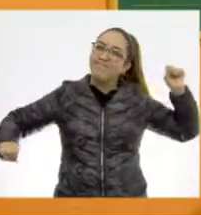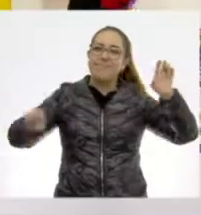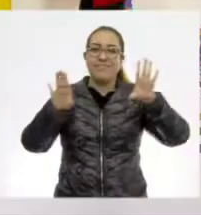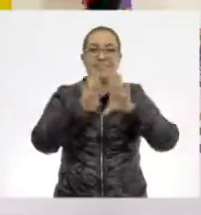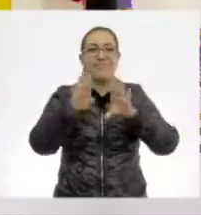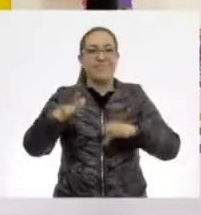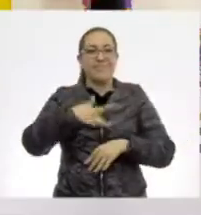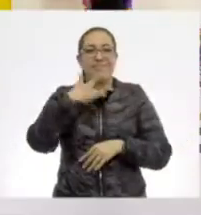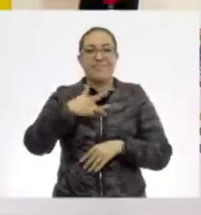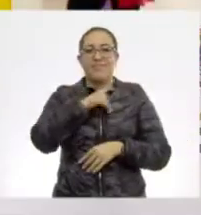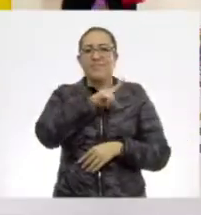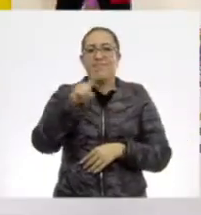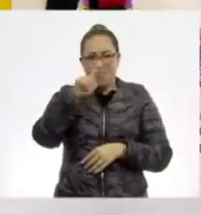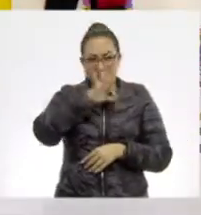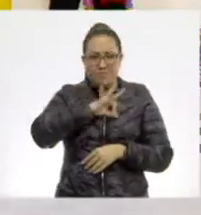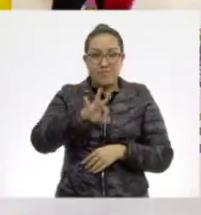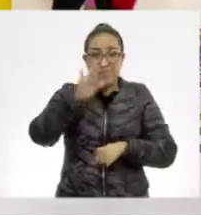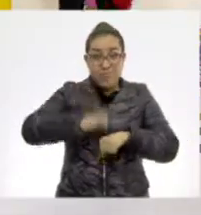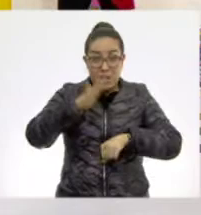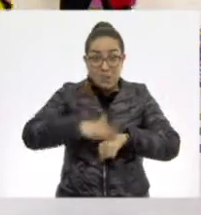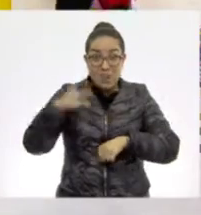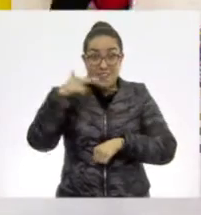¿Hasta dónde llega el tuyo, Pepe? ¿Y puedo ir más rápido?